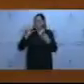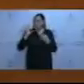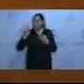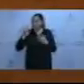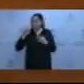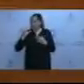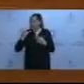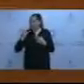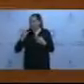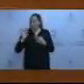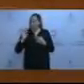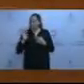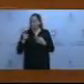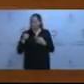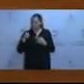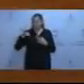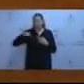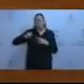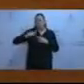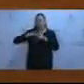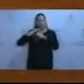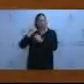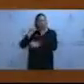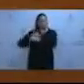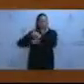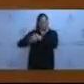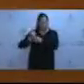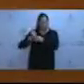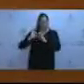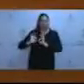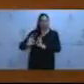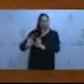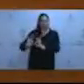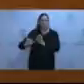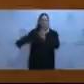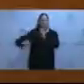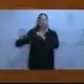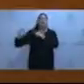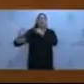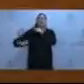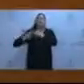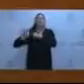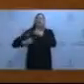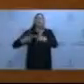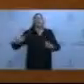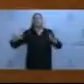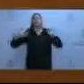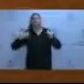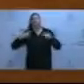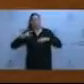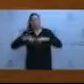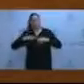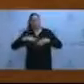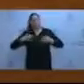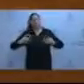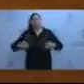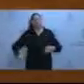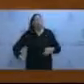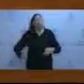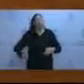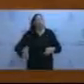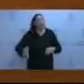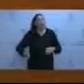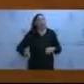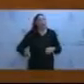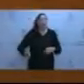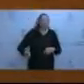económica y las consecuencias que esta situación económica pueden tener para el Principado de Asturias, me atrevo a calificarlas que